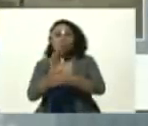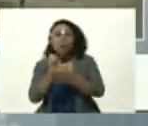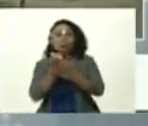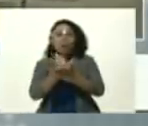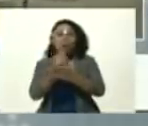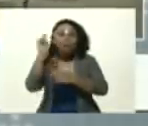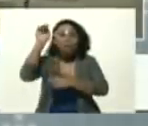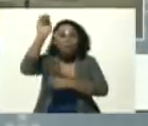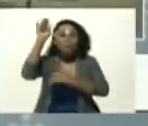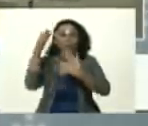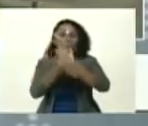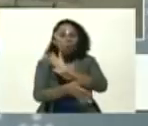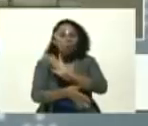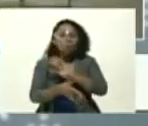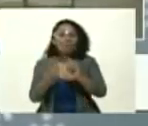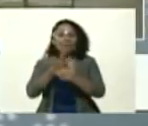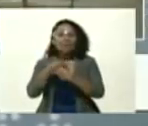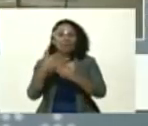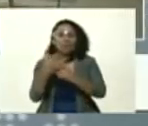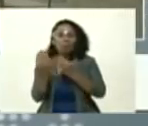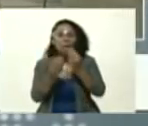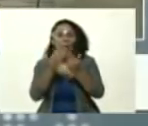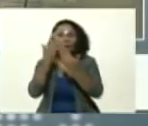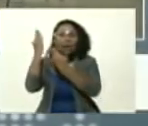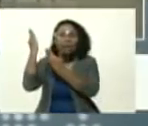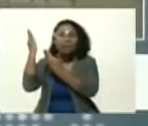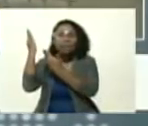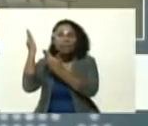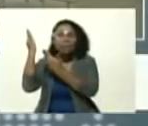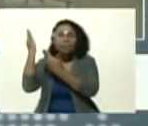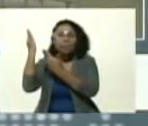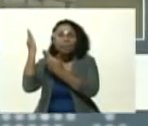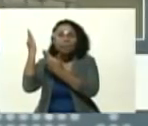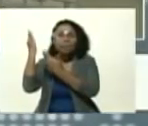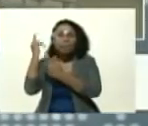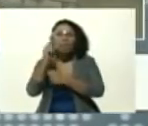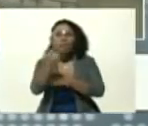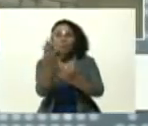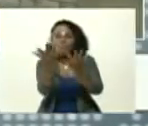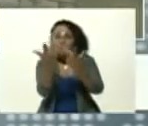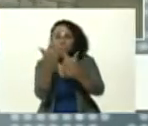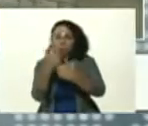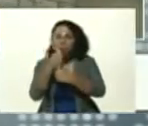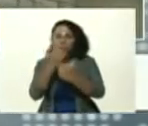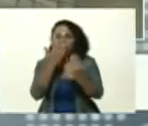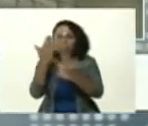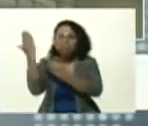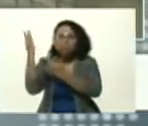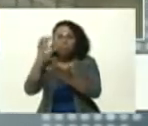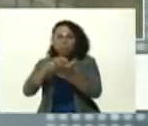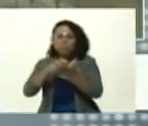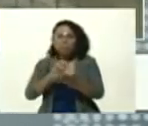futuro situaciones como esta. Jason Guzmán, dame tu comentario. Adelante, Mérida.